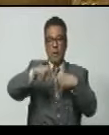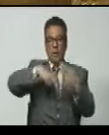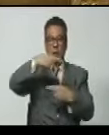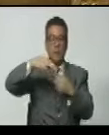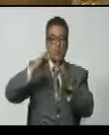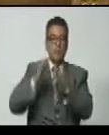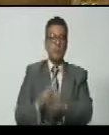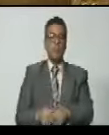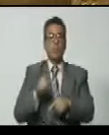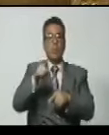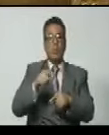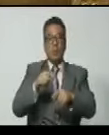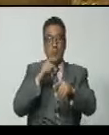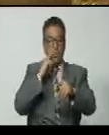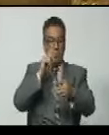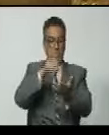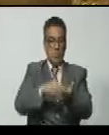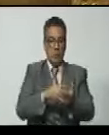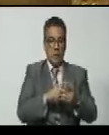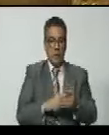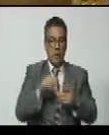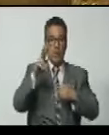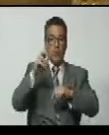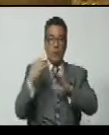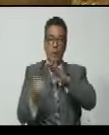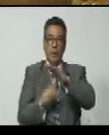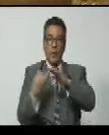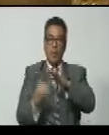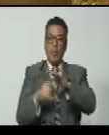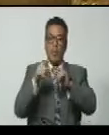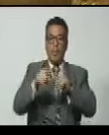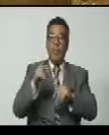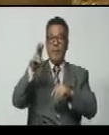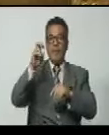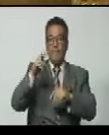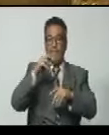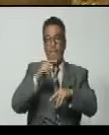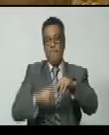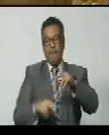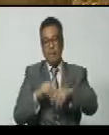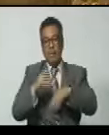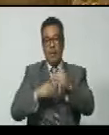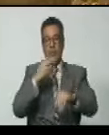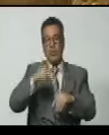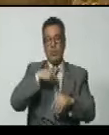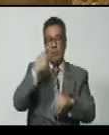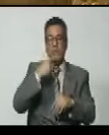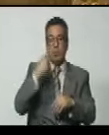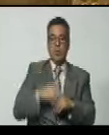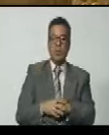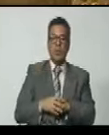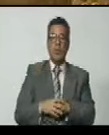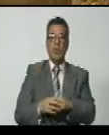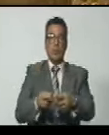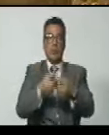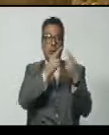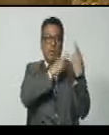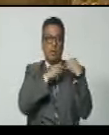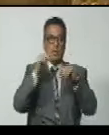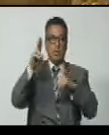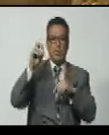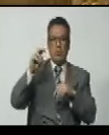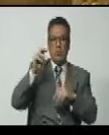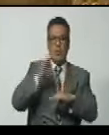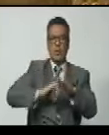revolución. Somos sujetas protagónicas de la nueva institucionalidad, la nueva forma de hacer política, somos responsables de la